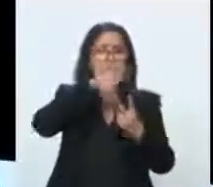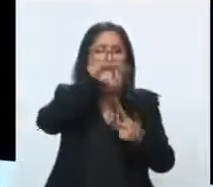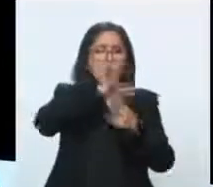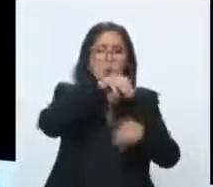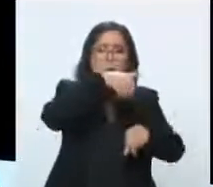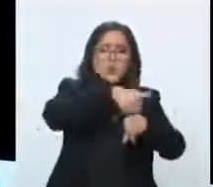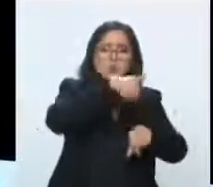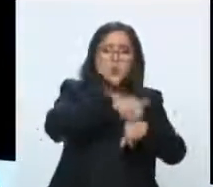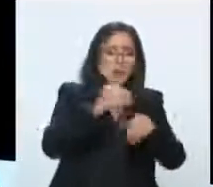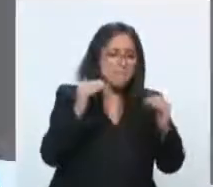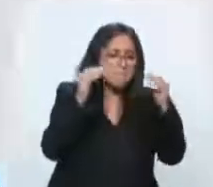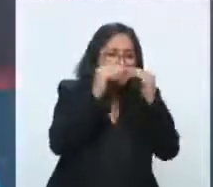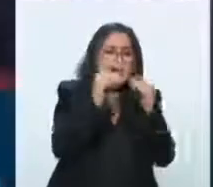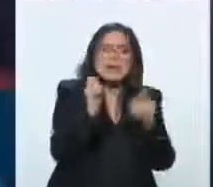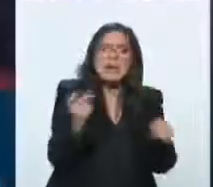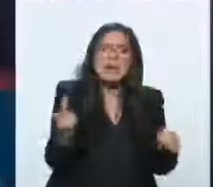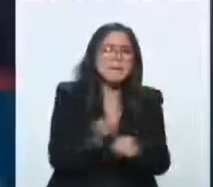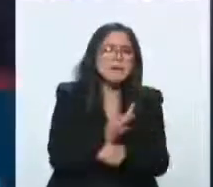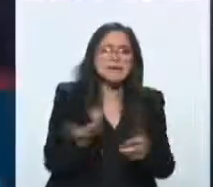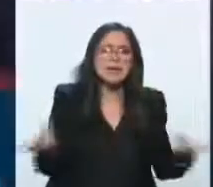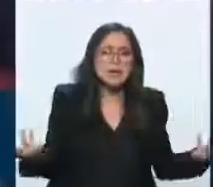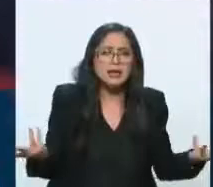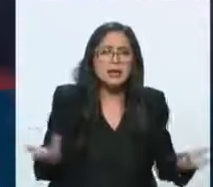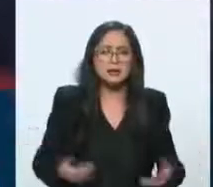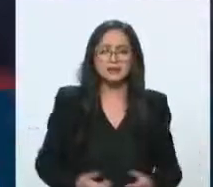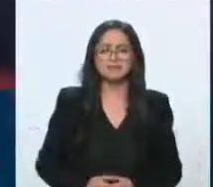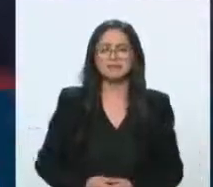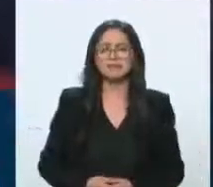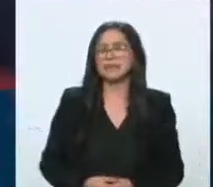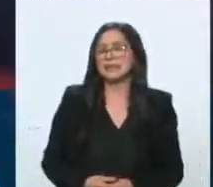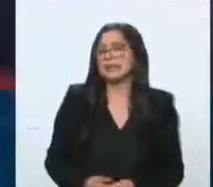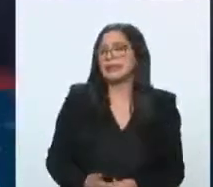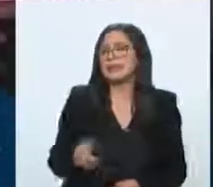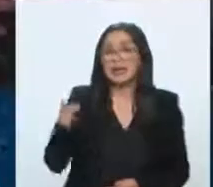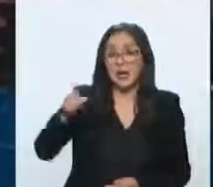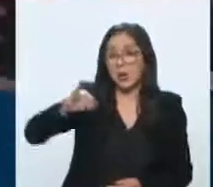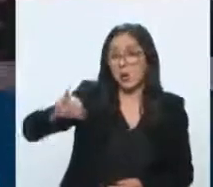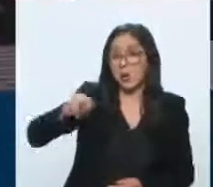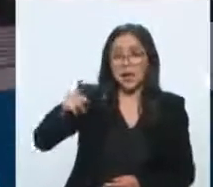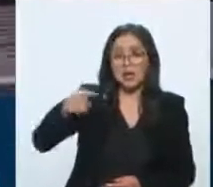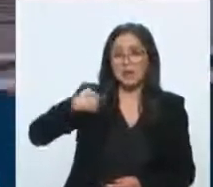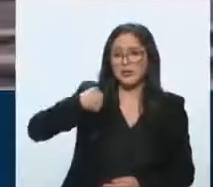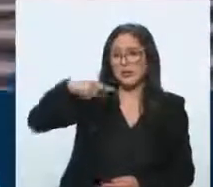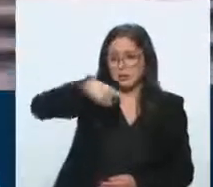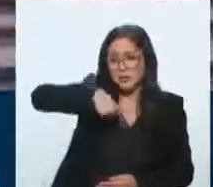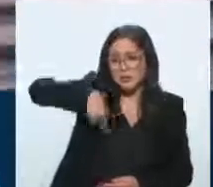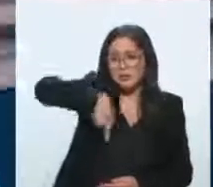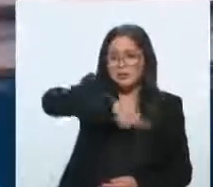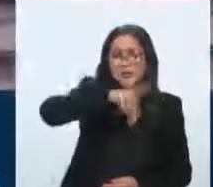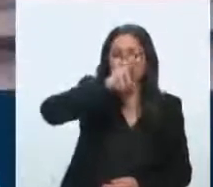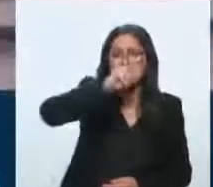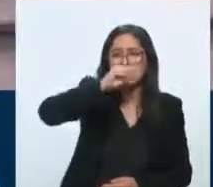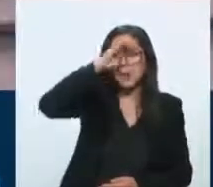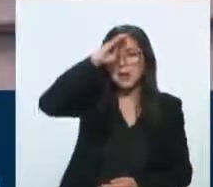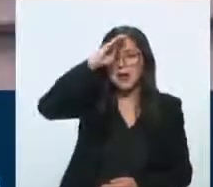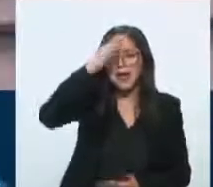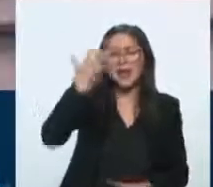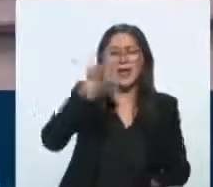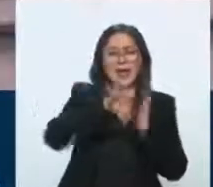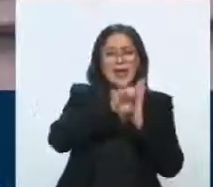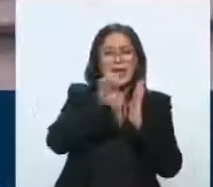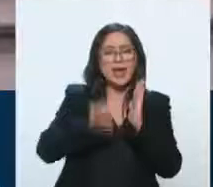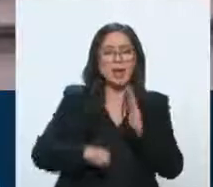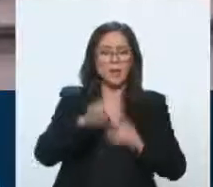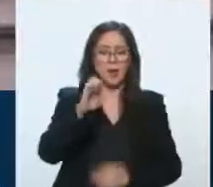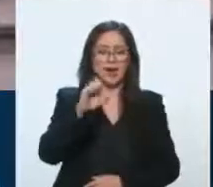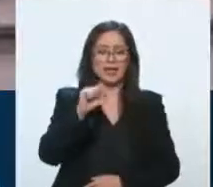ese mecanismo creo que no está previsto, Juan. creo que es la pregunta clave, si todo lo puede resolver con estadística, pues no